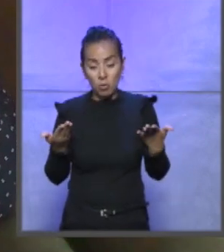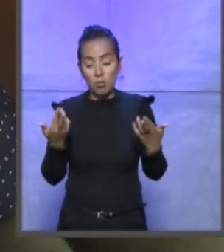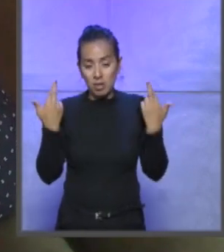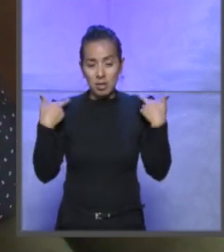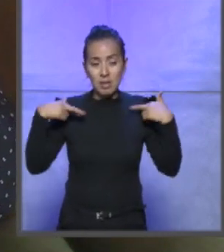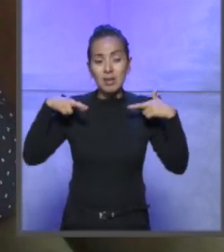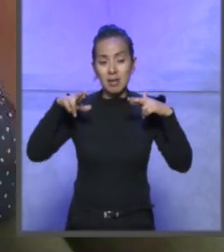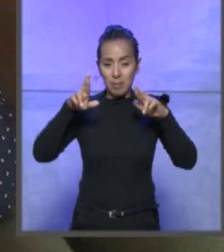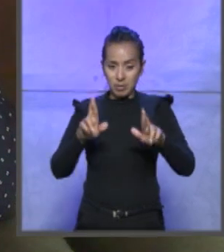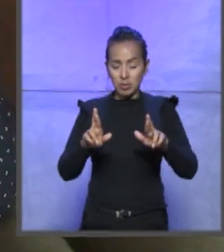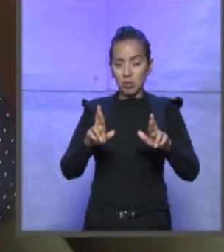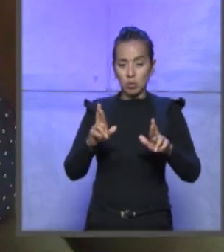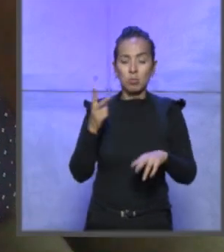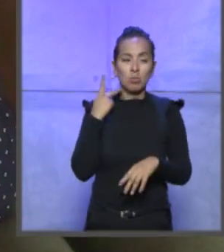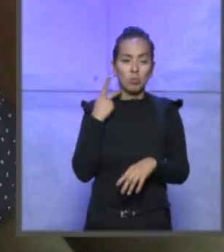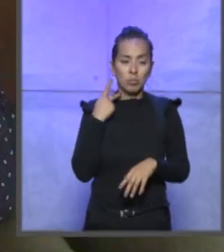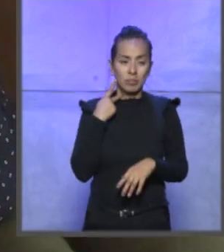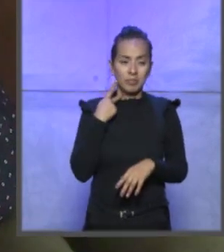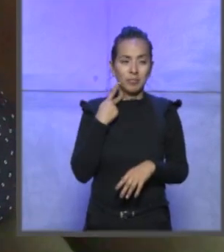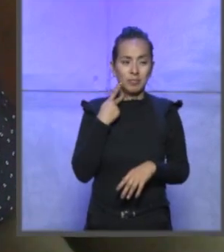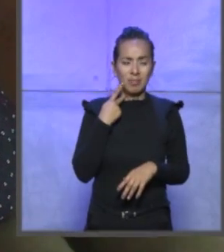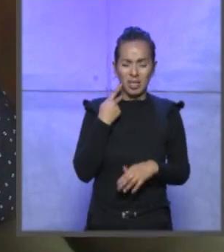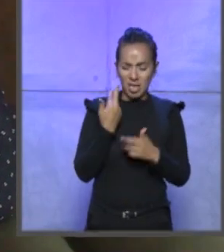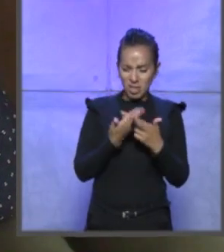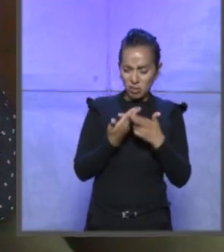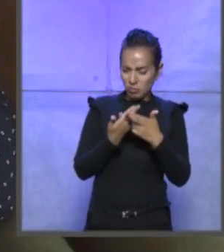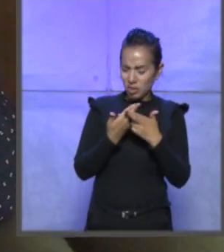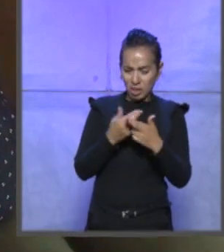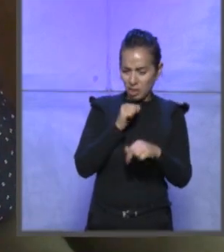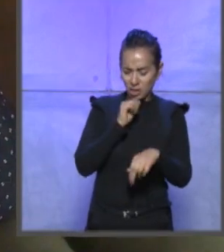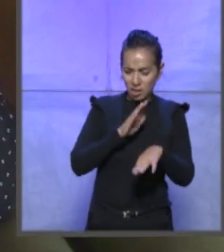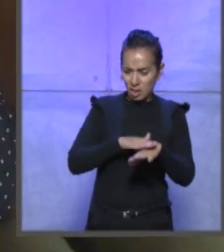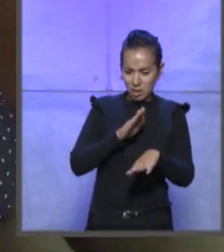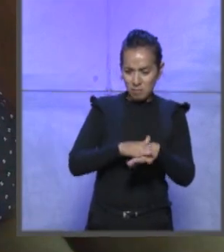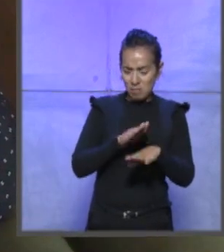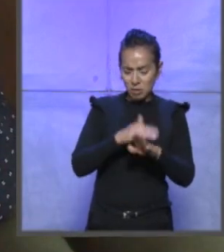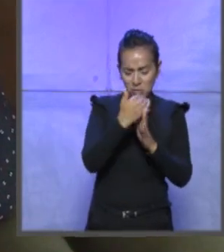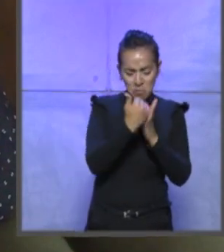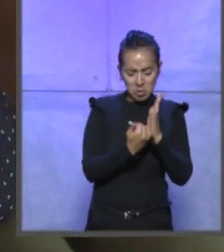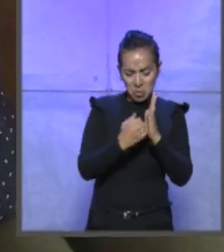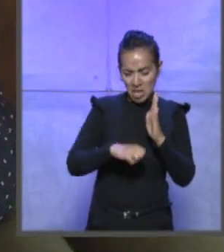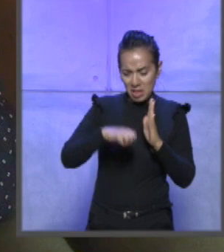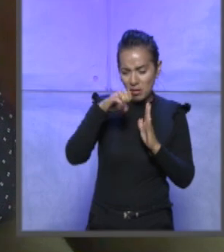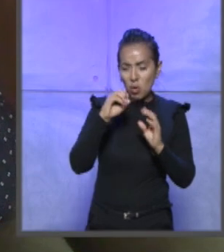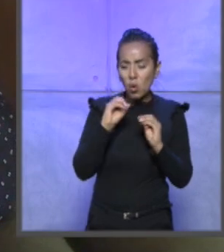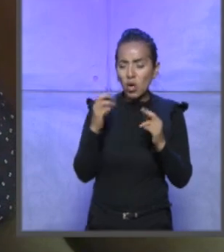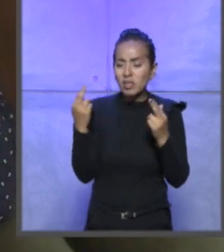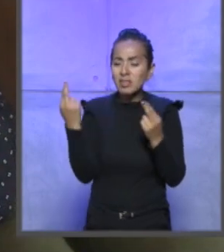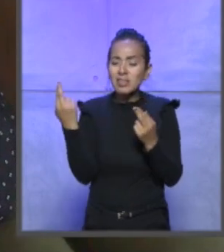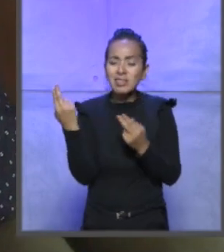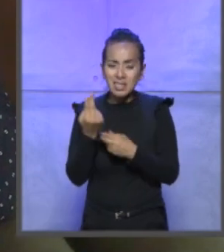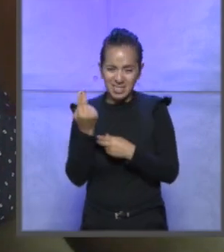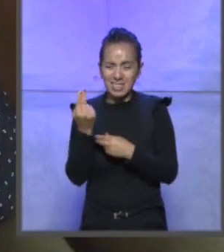de representación política. ¿Es suficiente con que haya la disminución de la edad o es necesario